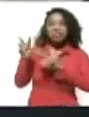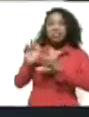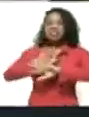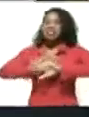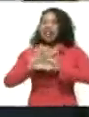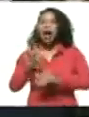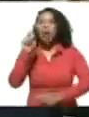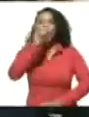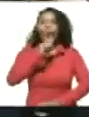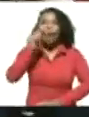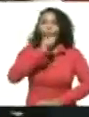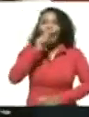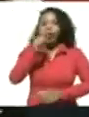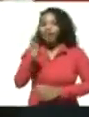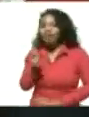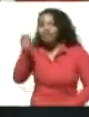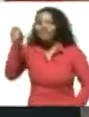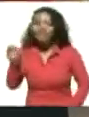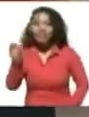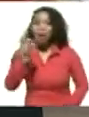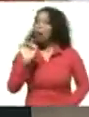chuleta de premio